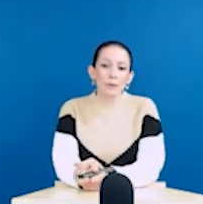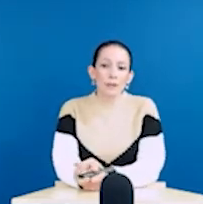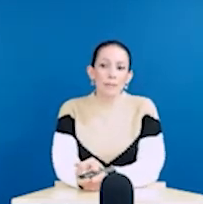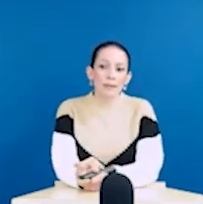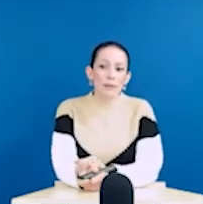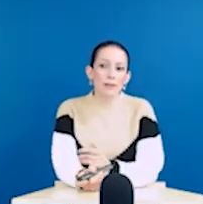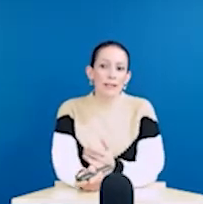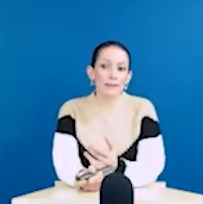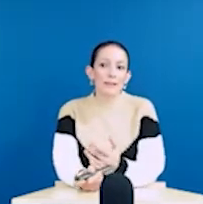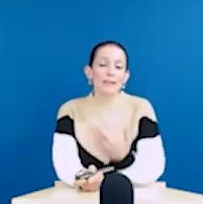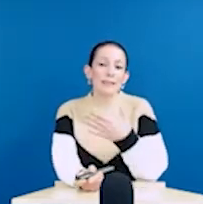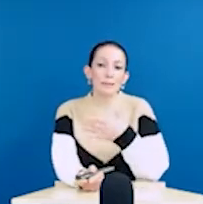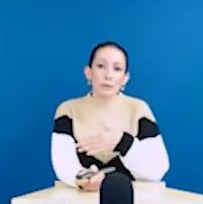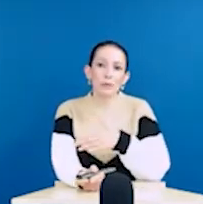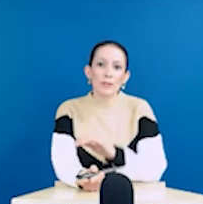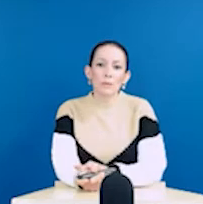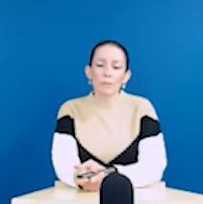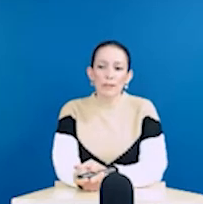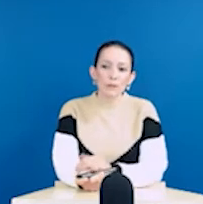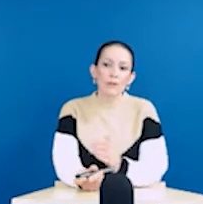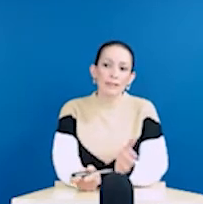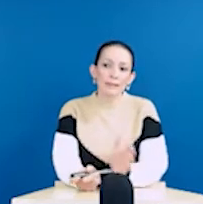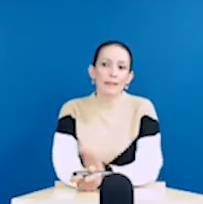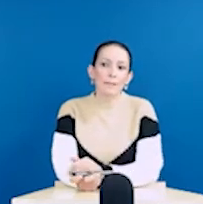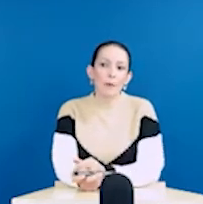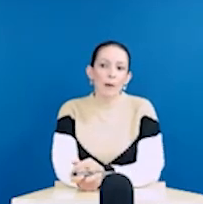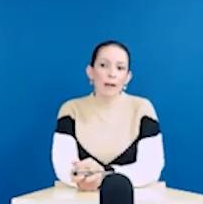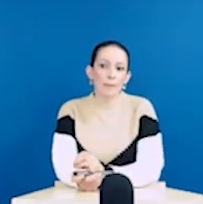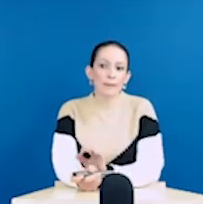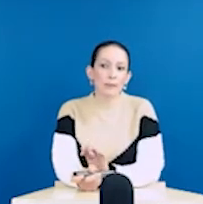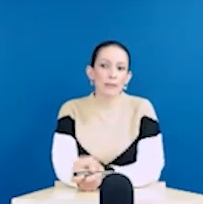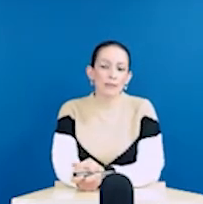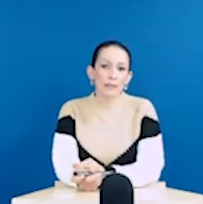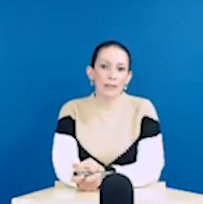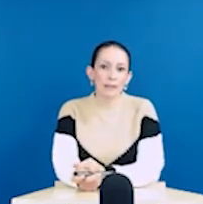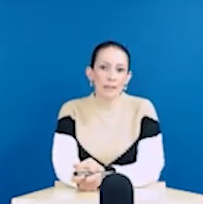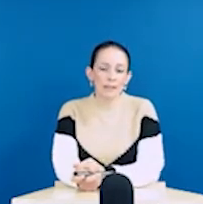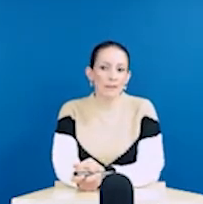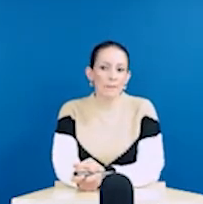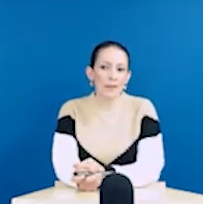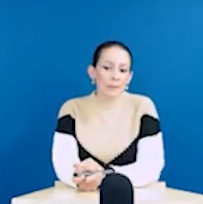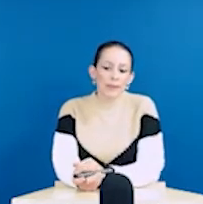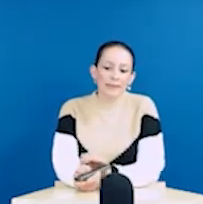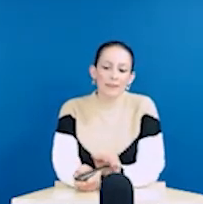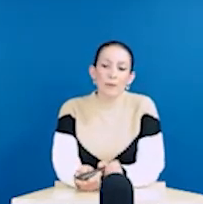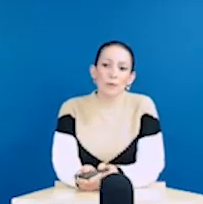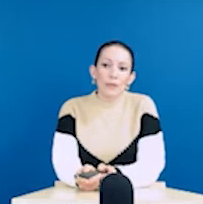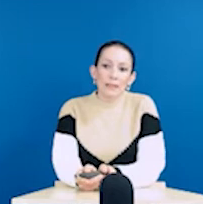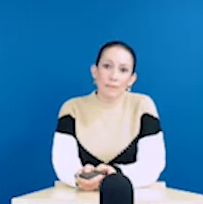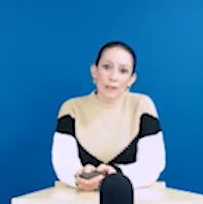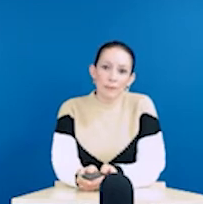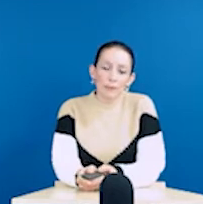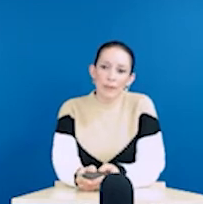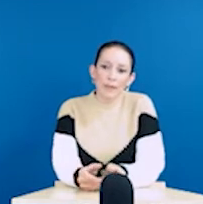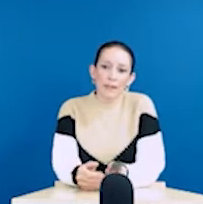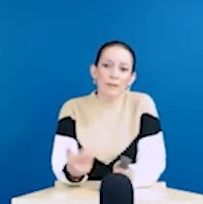porque desafortunadamente con esa disminución de su peso y con esa poca capacidad nutricional que tienen, pues no